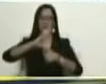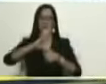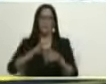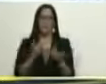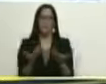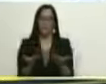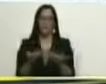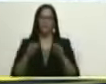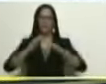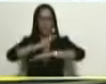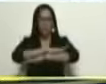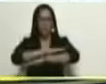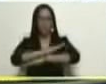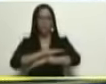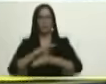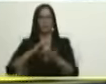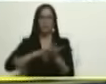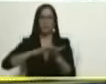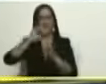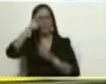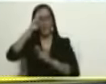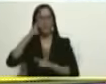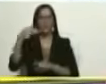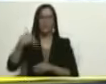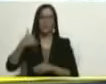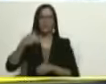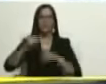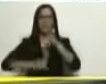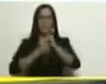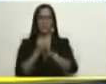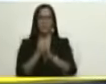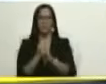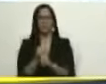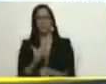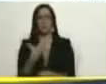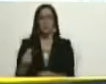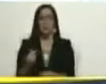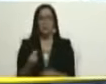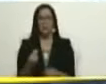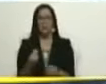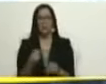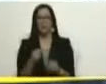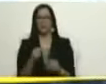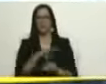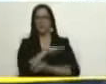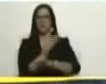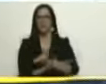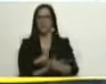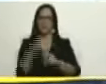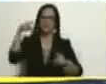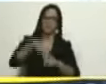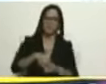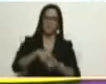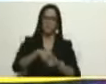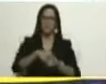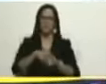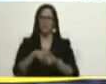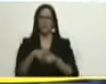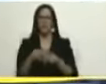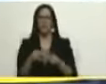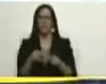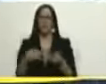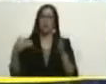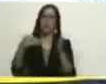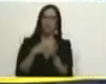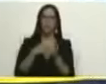rectificación y de respeto al derecho internacional, al contrario, ha recrudecido el bloqueo contra nuestra hermana